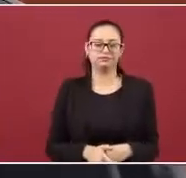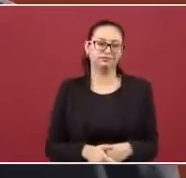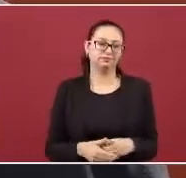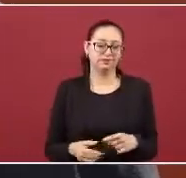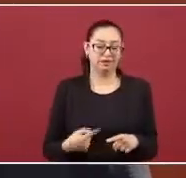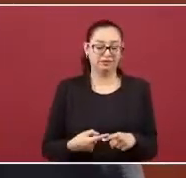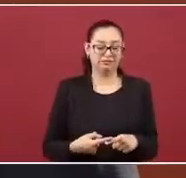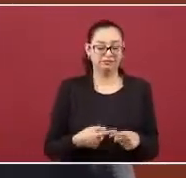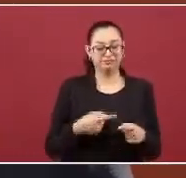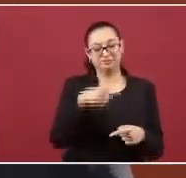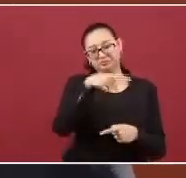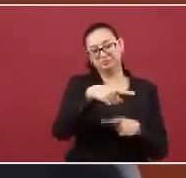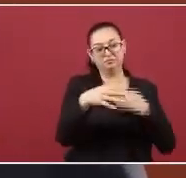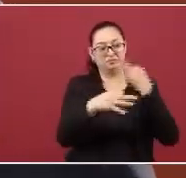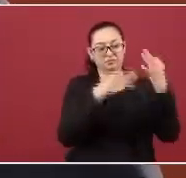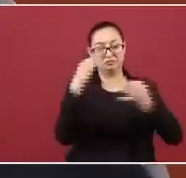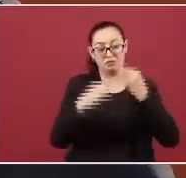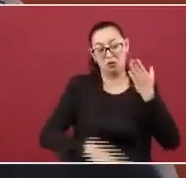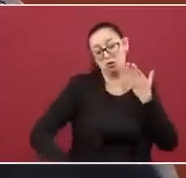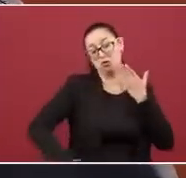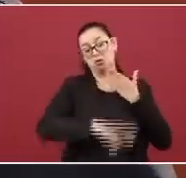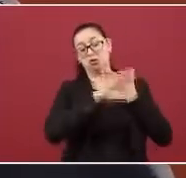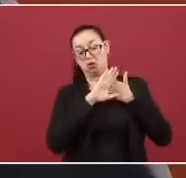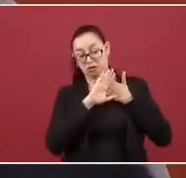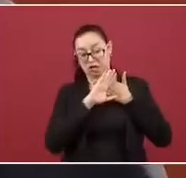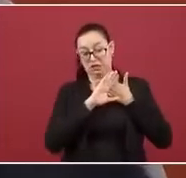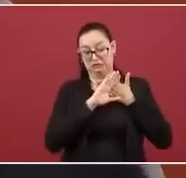publicado la nota difamatoria,